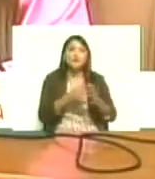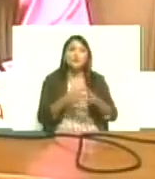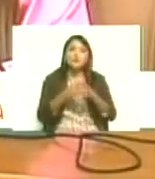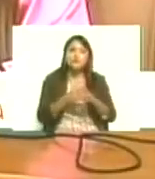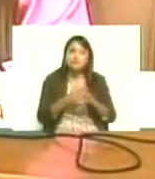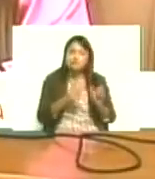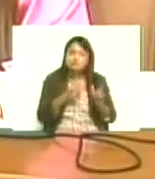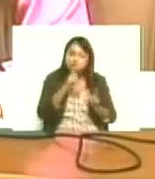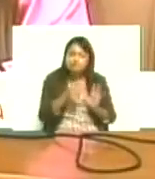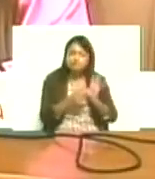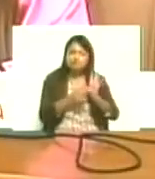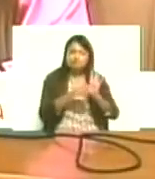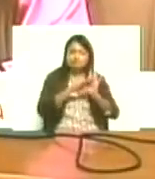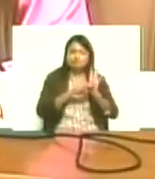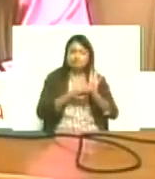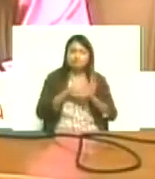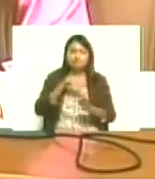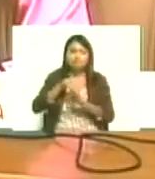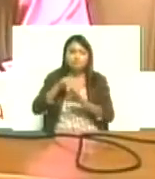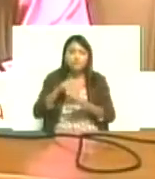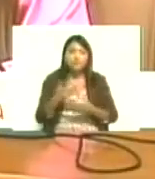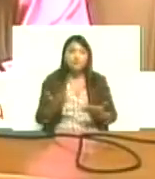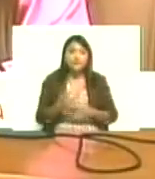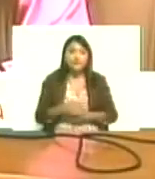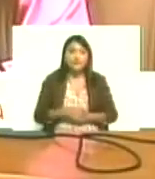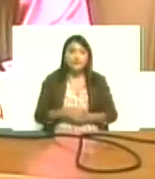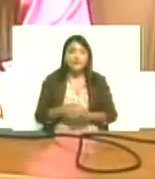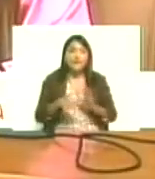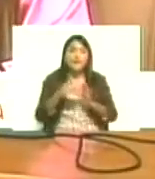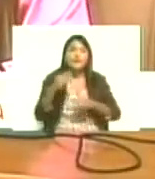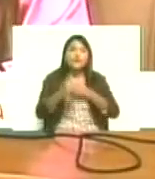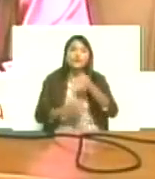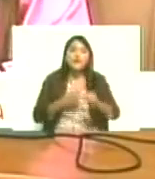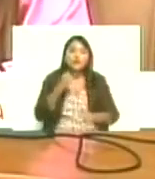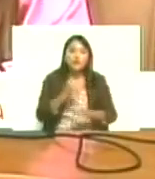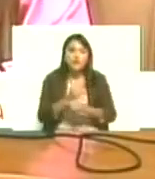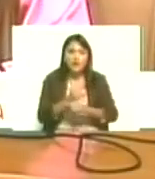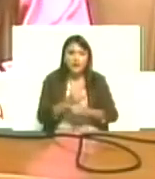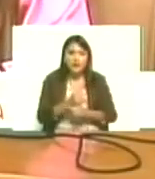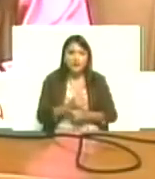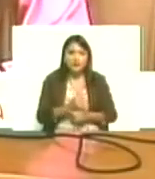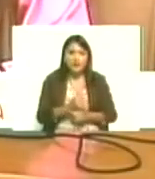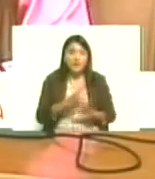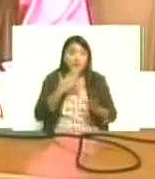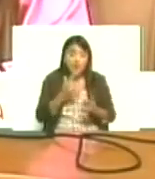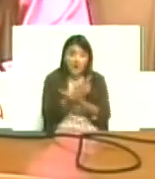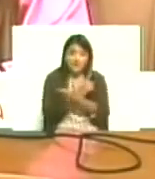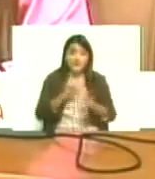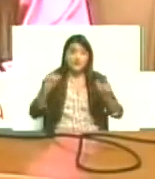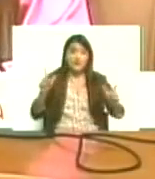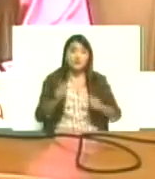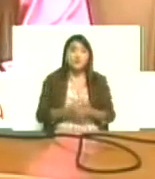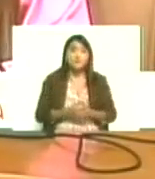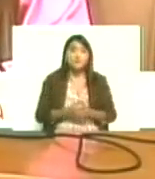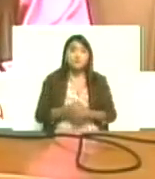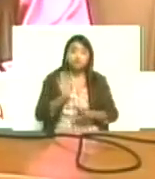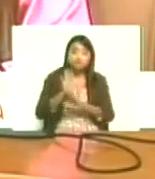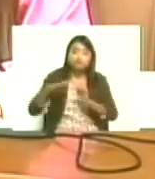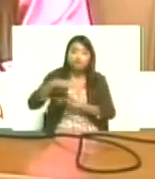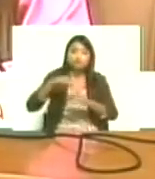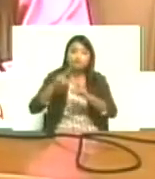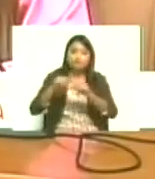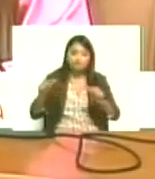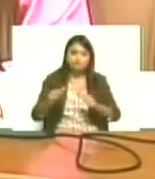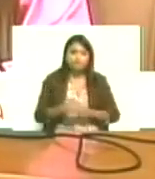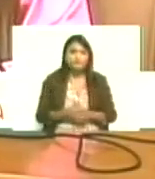América vulneran groseramente los principios del derecho internacional como la soberanía, la integridad territorial,